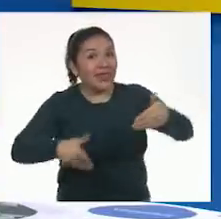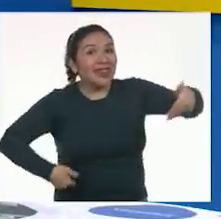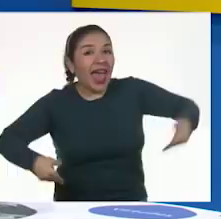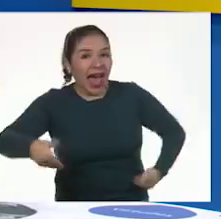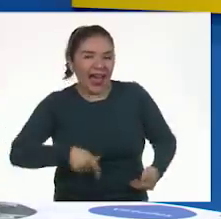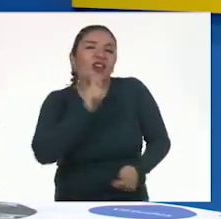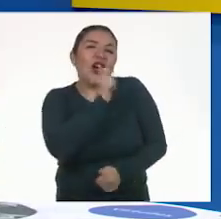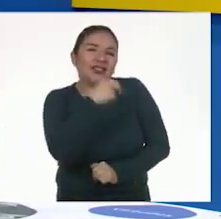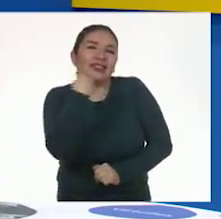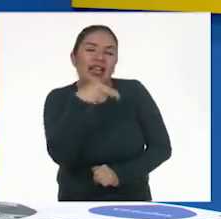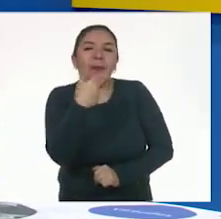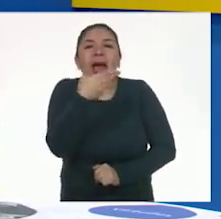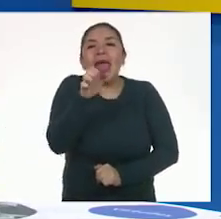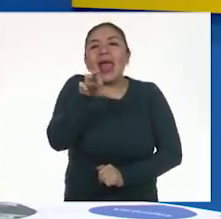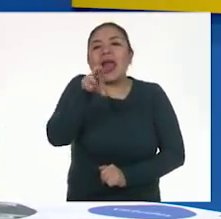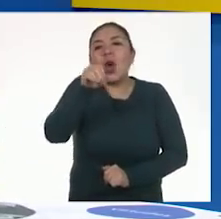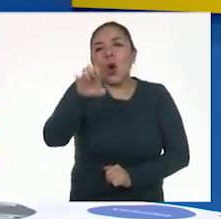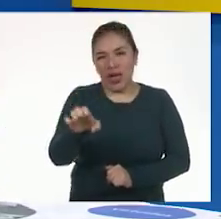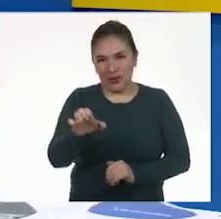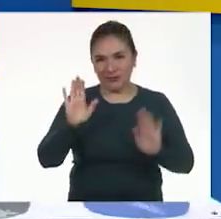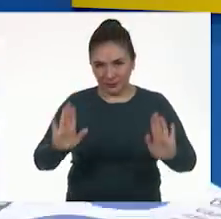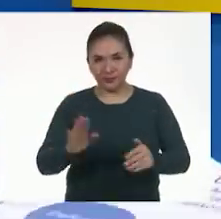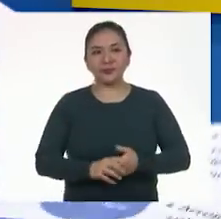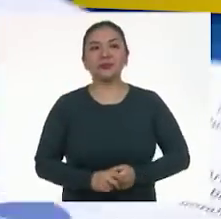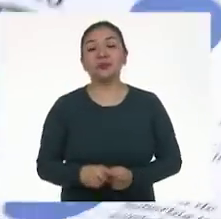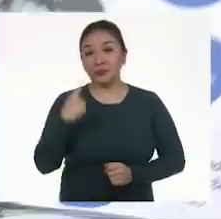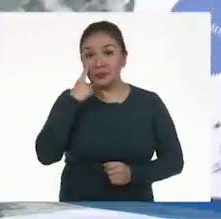lo es. Mira, aquí tenemos A ver. un...